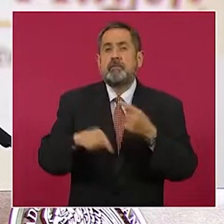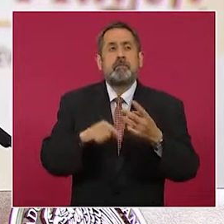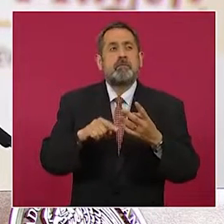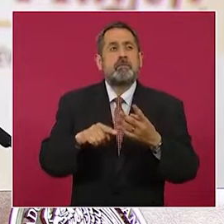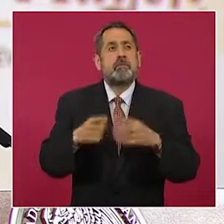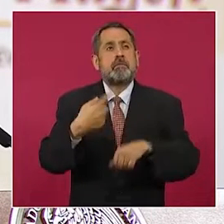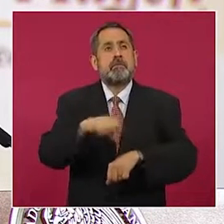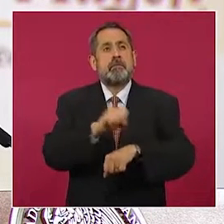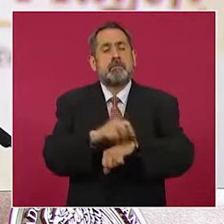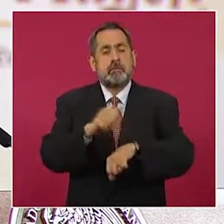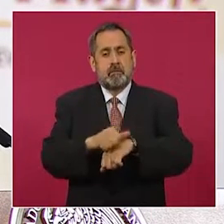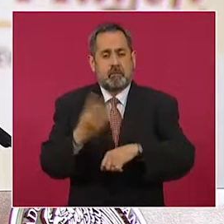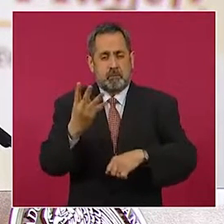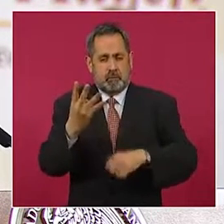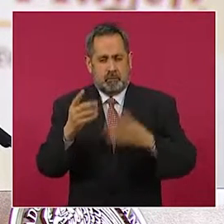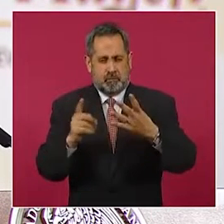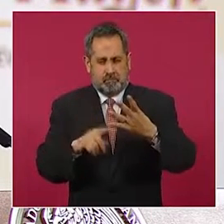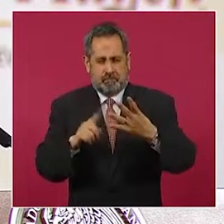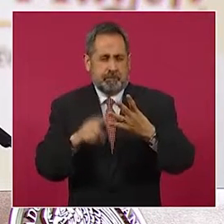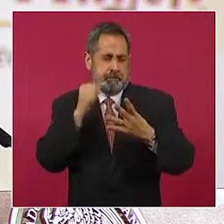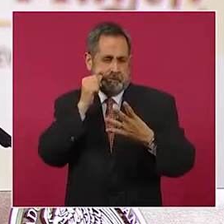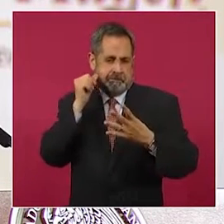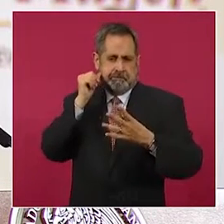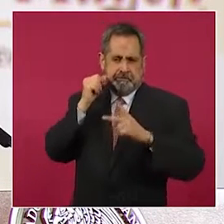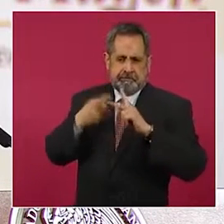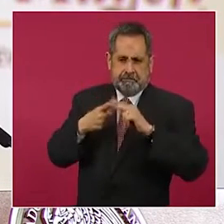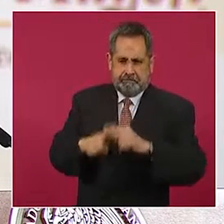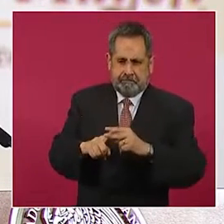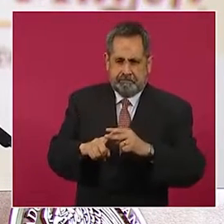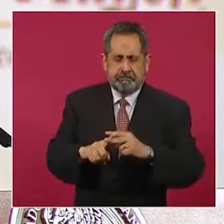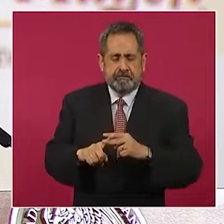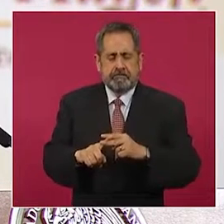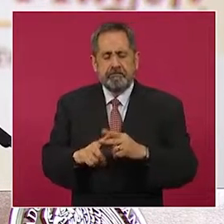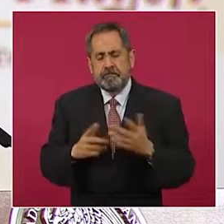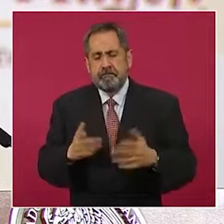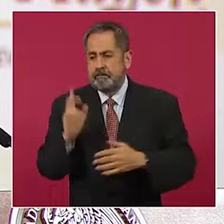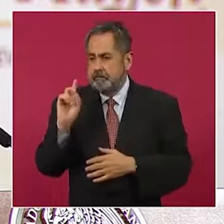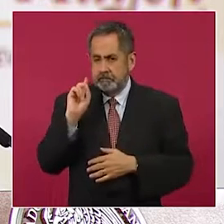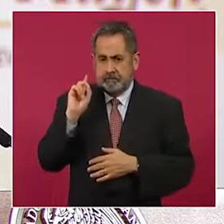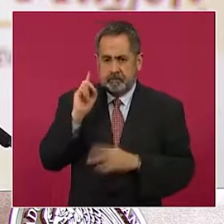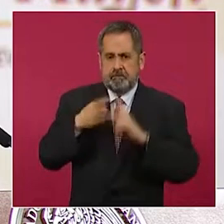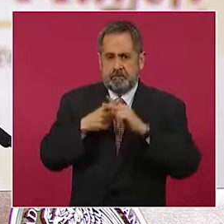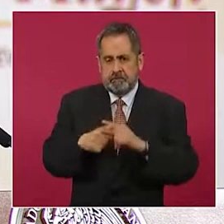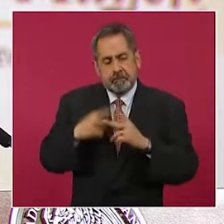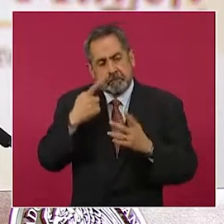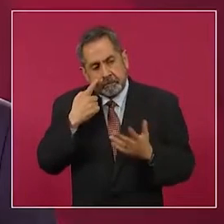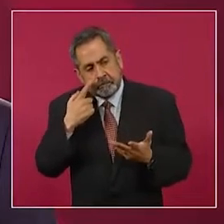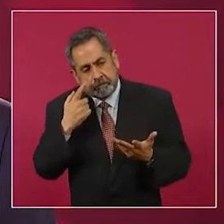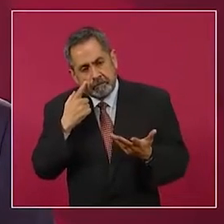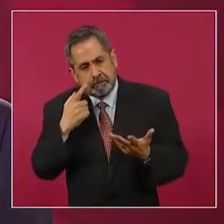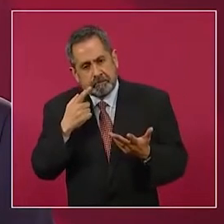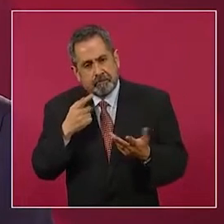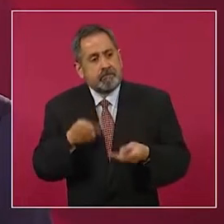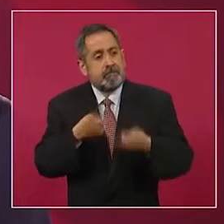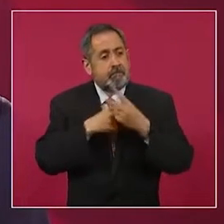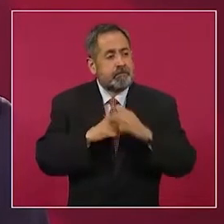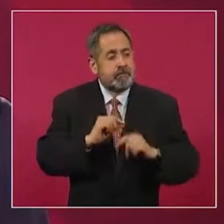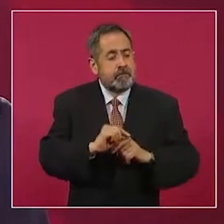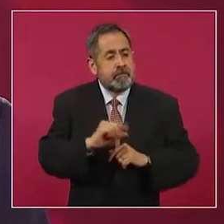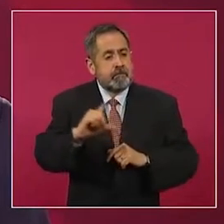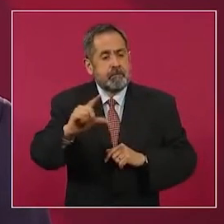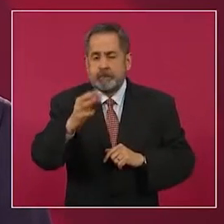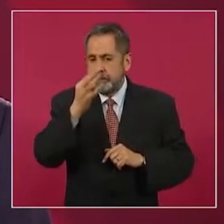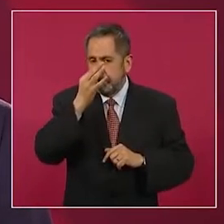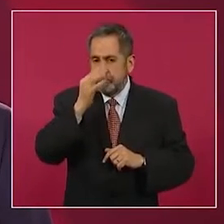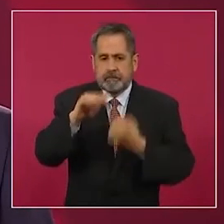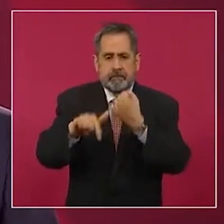número 4, que es la que abre desde ayer, desde hace un par de días, este domingo, vemos un incremento de tan solo